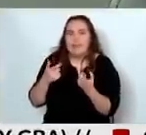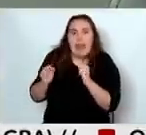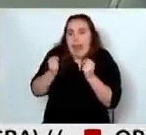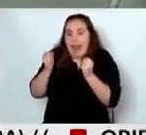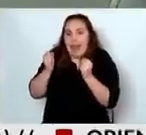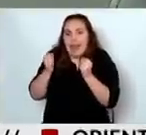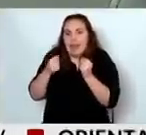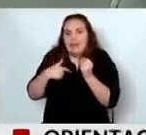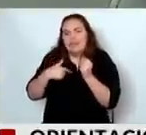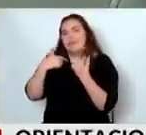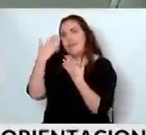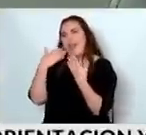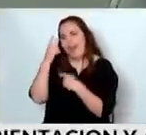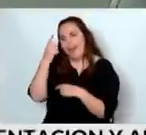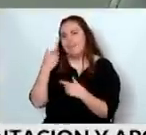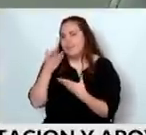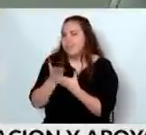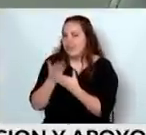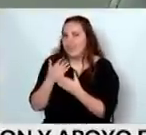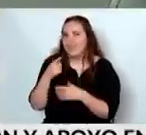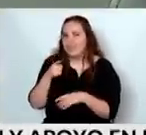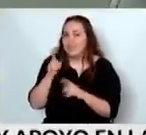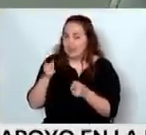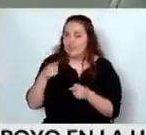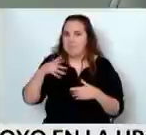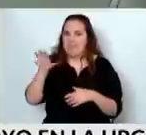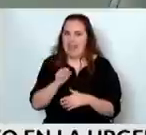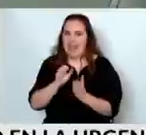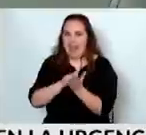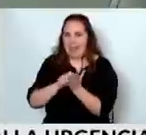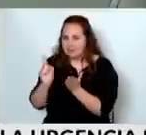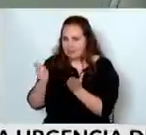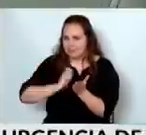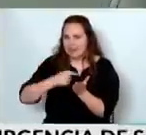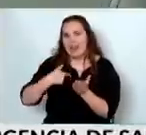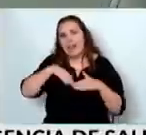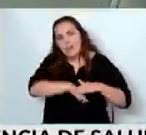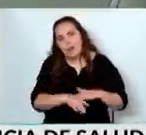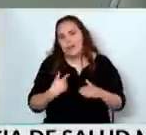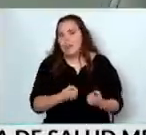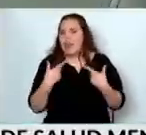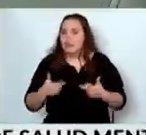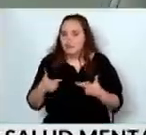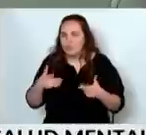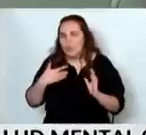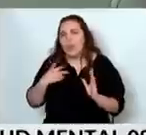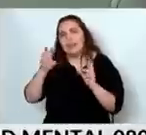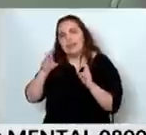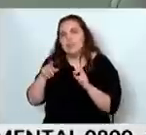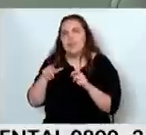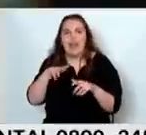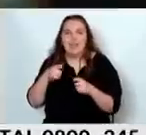siempre hablo con él o le pido a él. De hecho, me traje mi cartita, que es su amuleto, que lo tengo conmigo cuando necesito hacer algo relacionado a